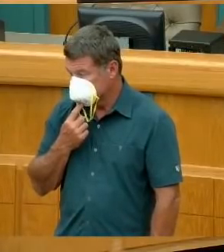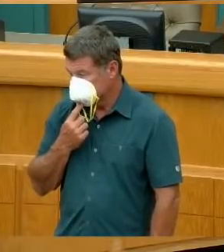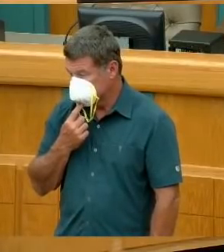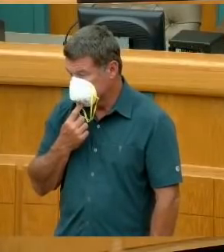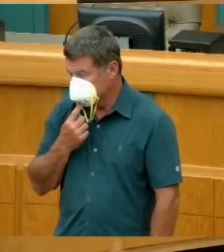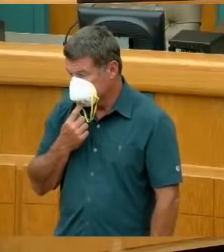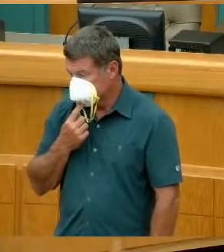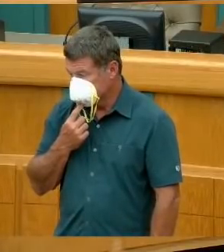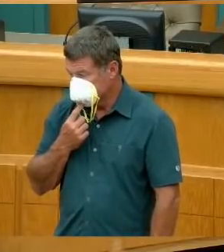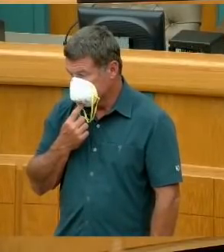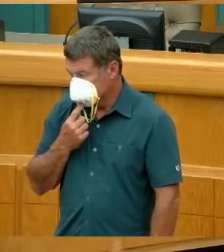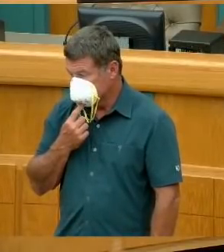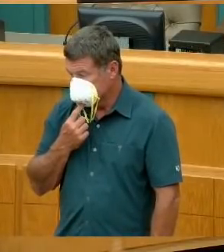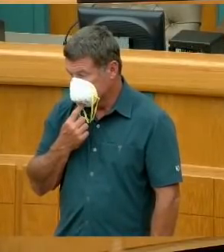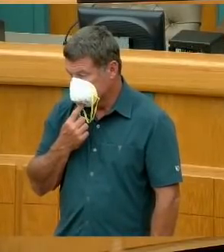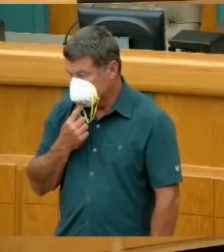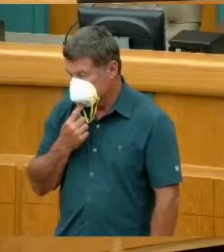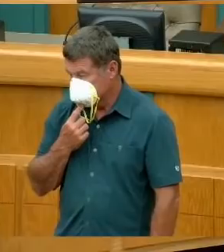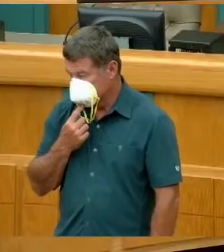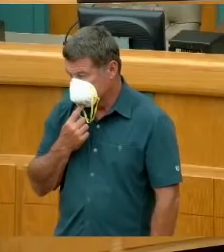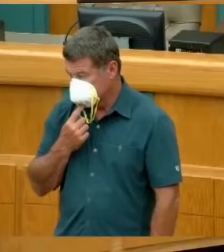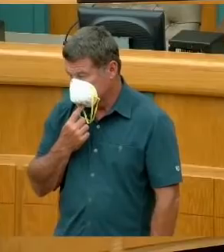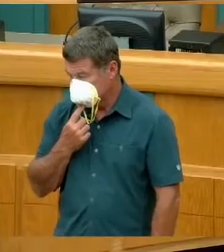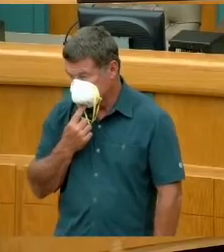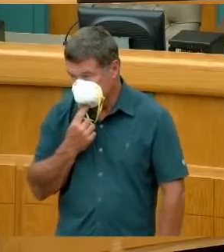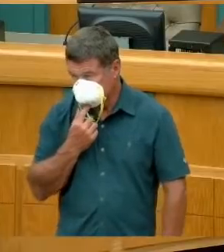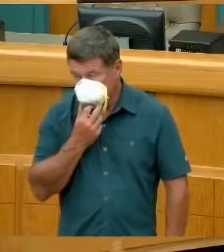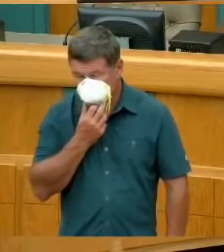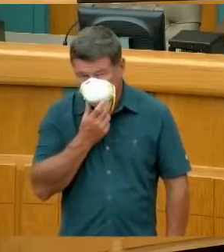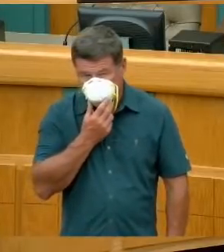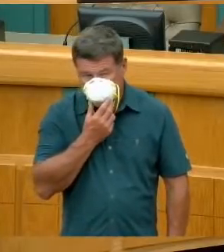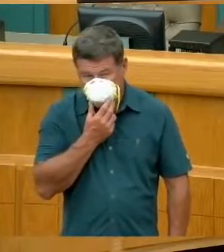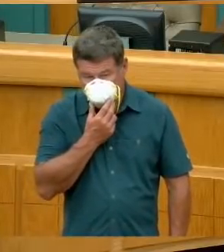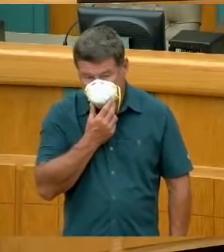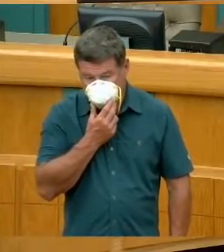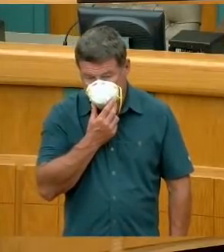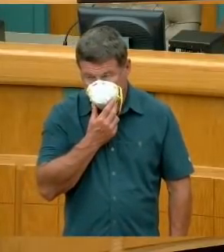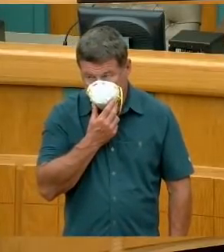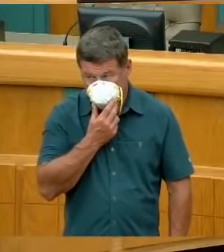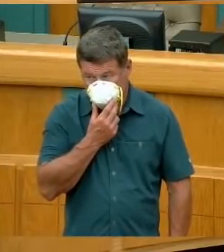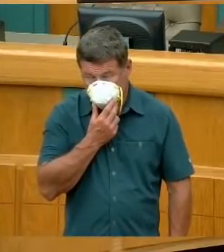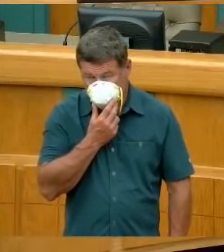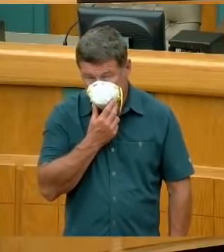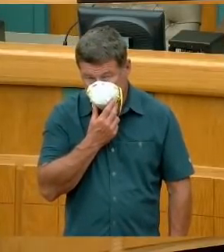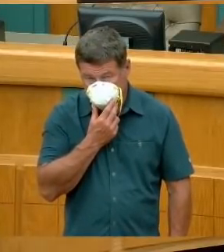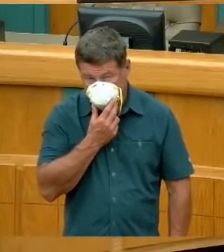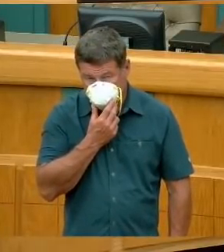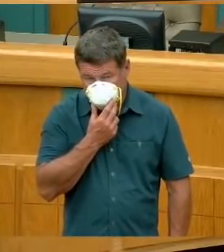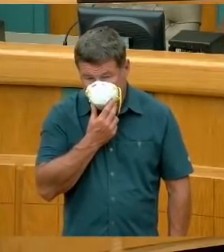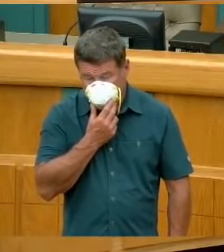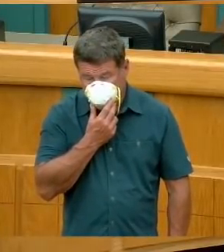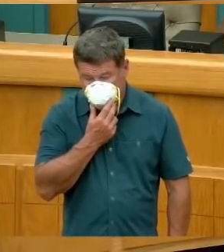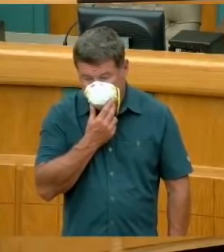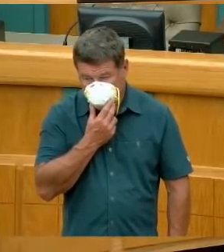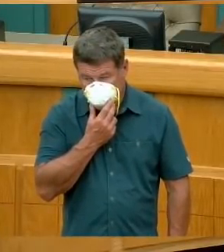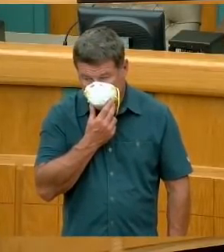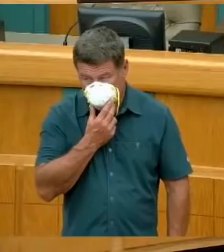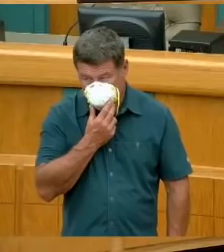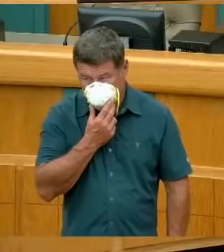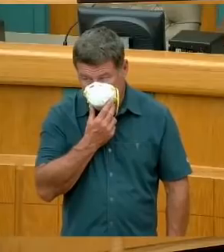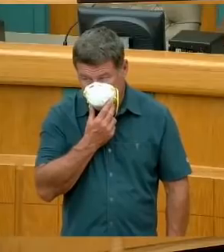6,293 casos continúan activos. El día de hoy se reportan 6 fallecimientos adicionales, haciendo un total de 64.